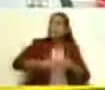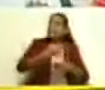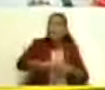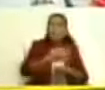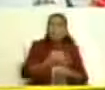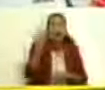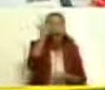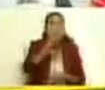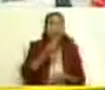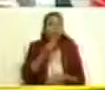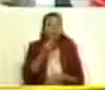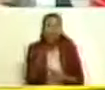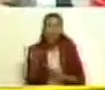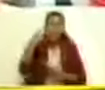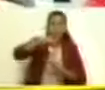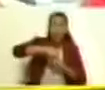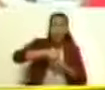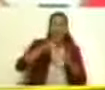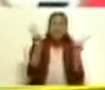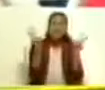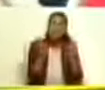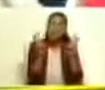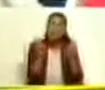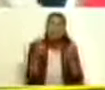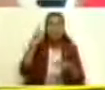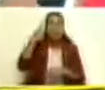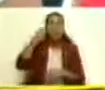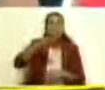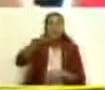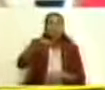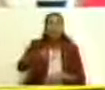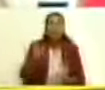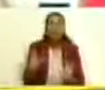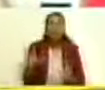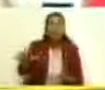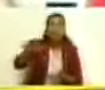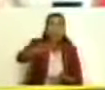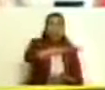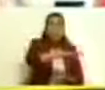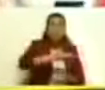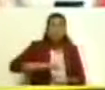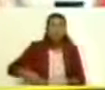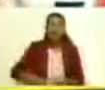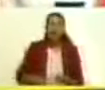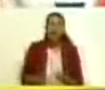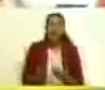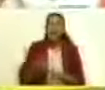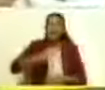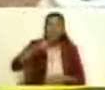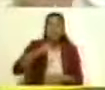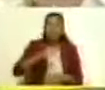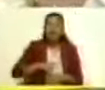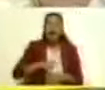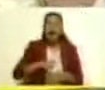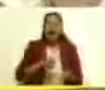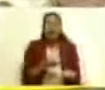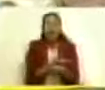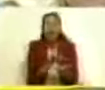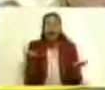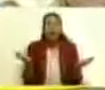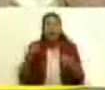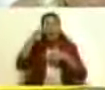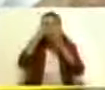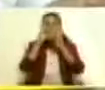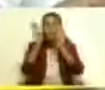a la juventud en el tema del ejercicio del territorio del poder popular. Es necesario avanzar en